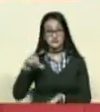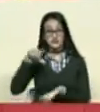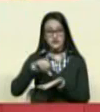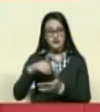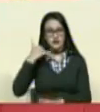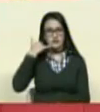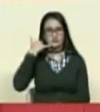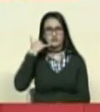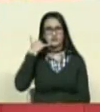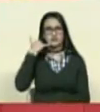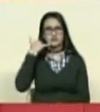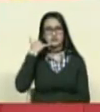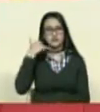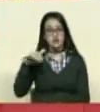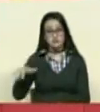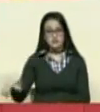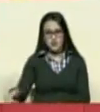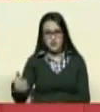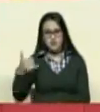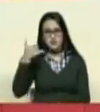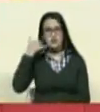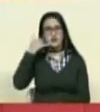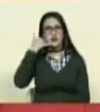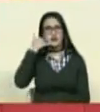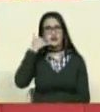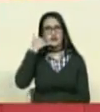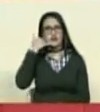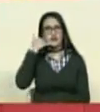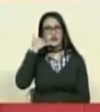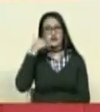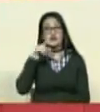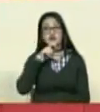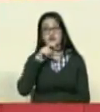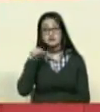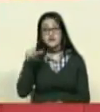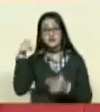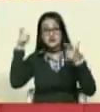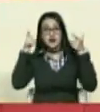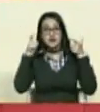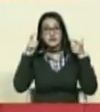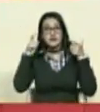centralista. Sino contesta el teléfono el comandante Hugo Chávez. ¡Aló!